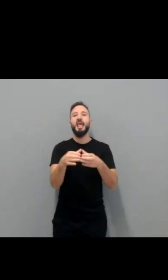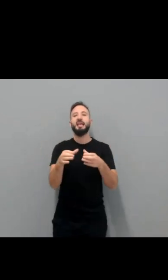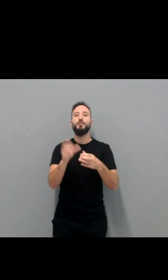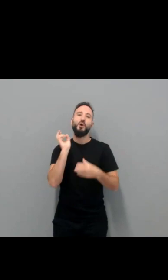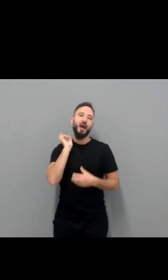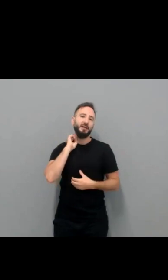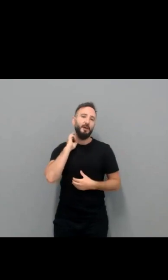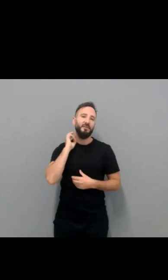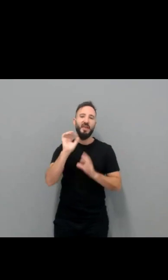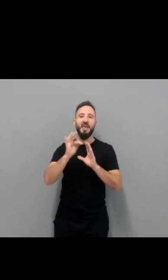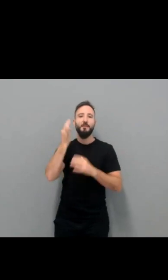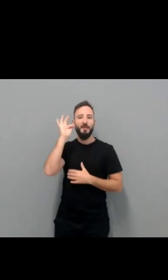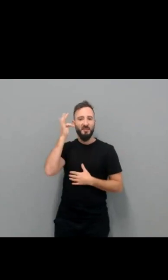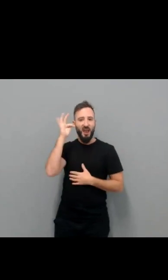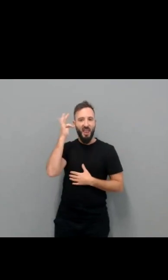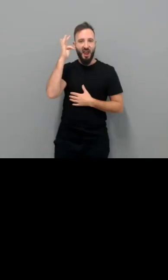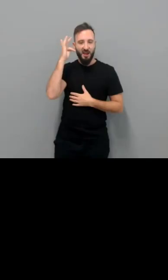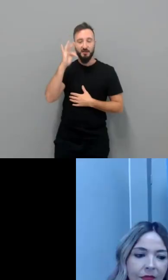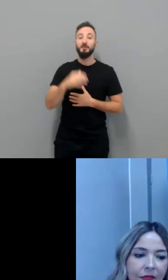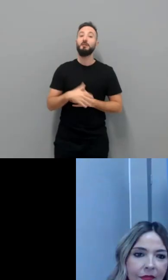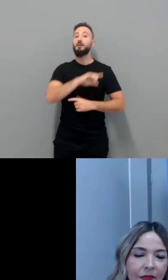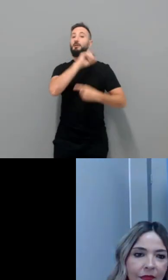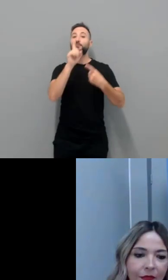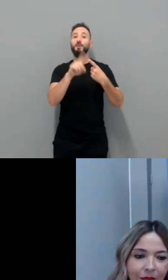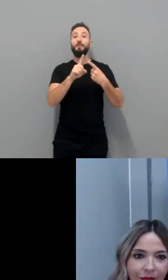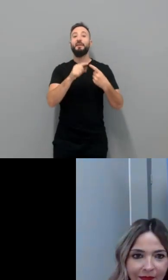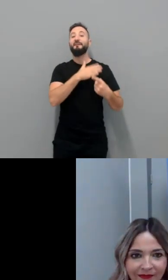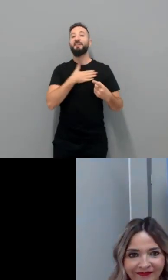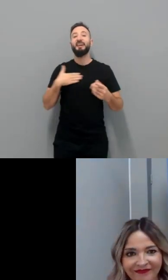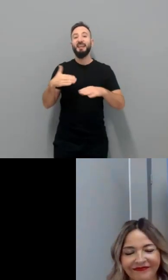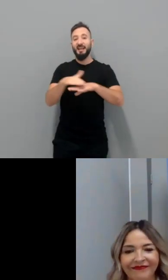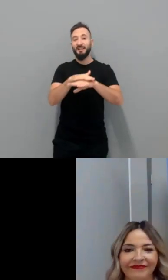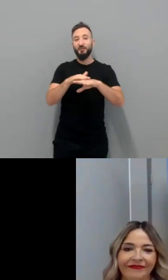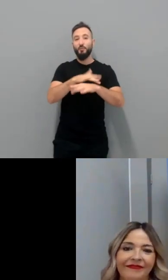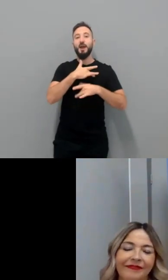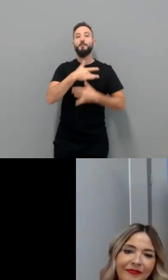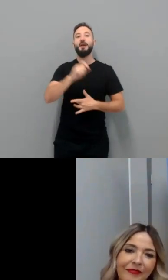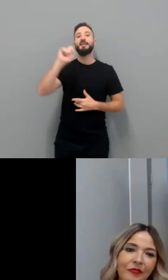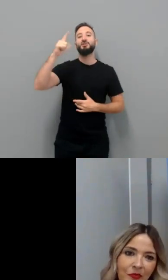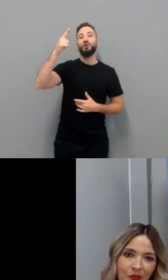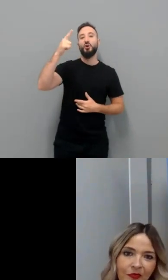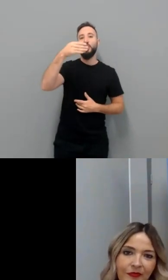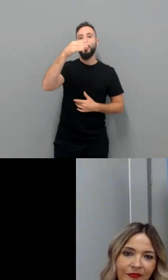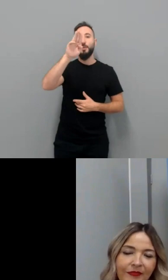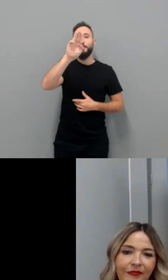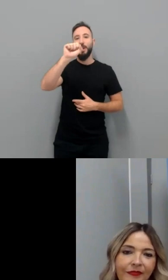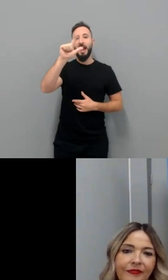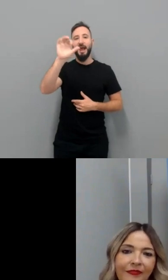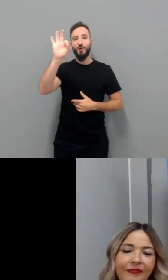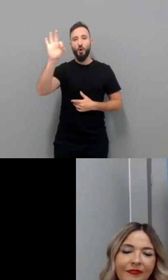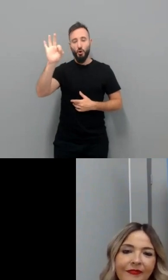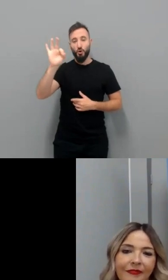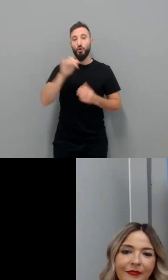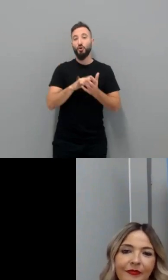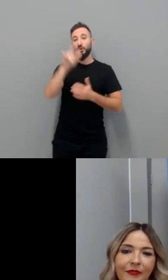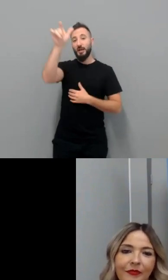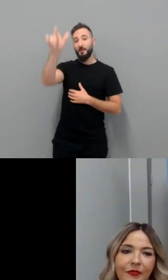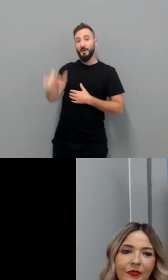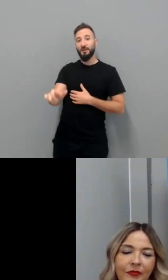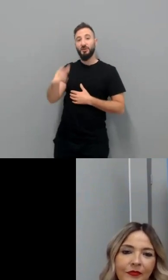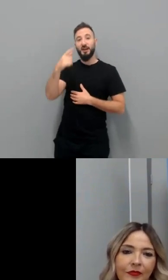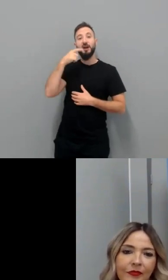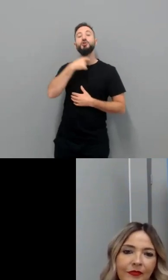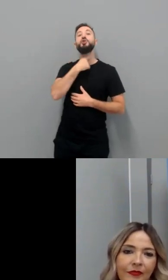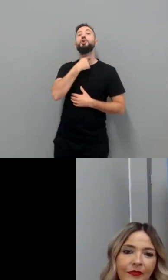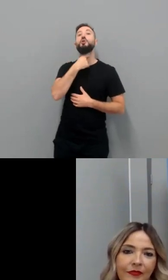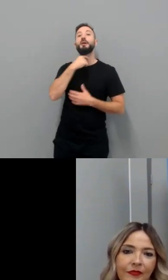Aspace Vizcaya. En primer lugar, quería disculpar a Marisol Payo, que es logopeda experta en tecnología de